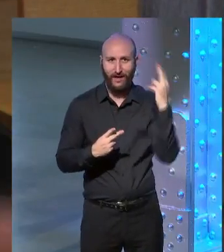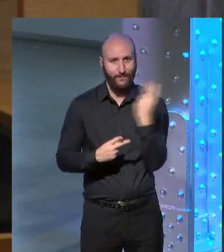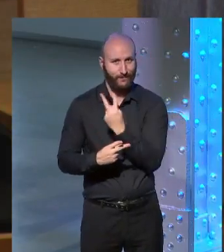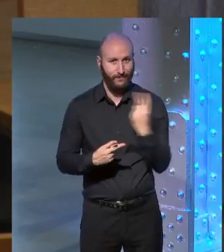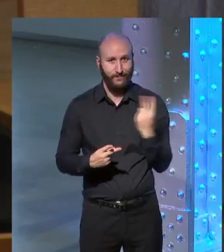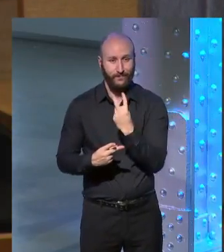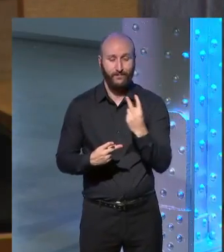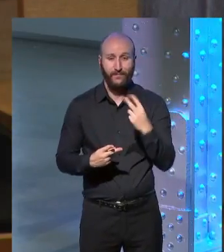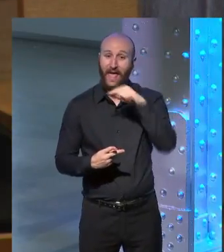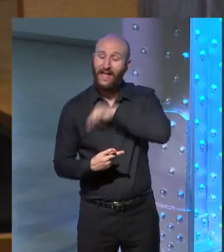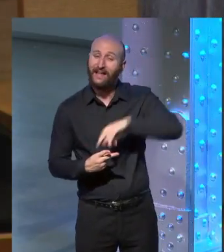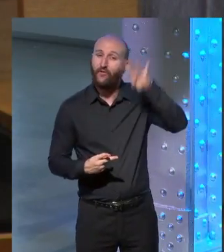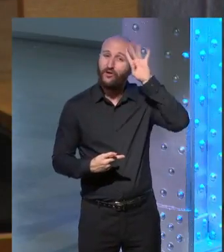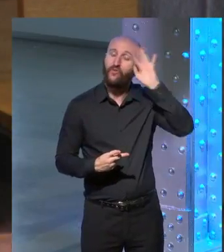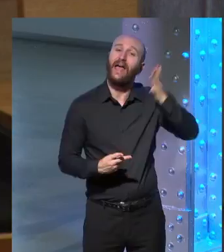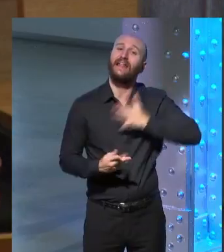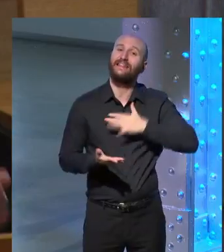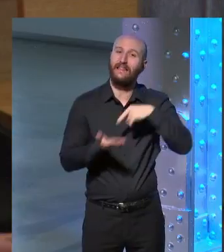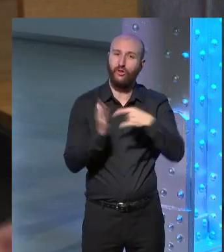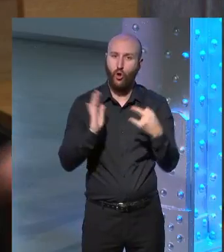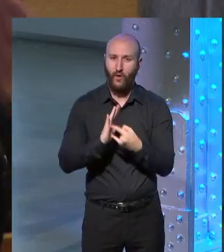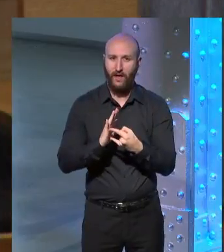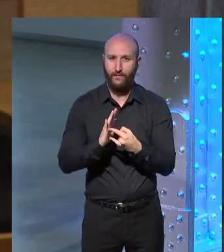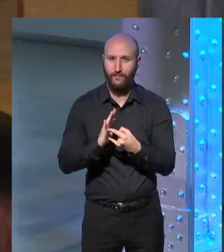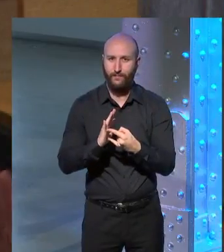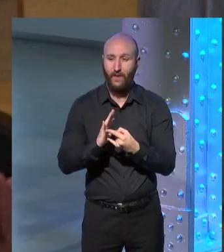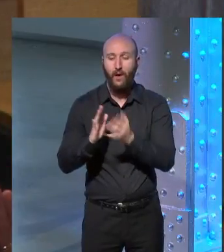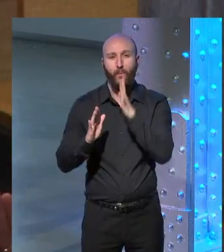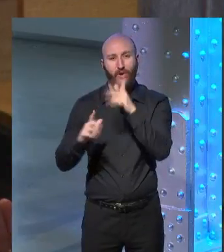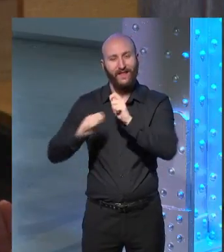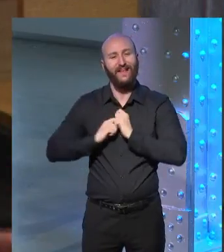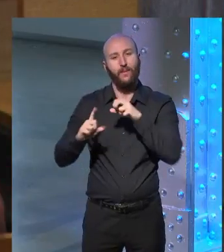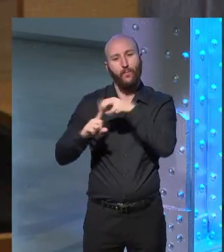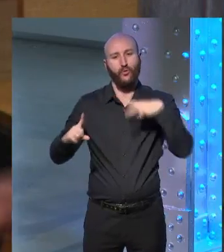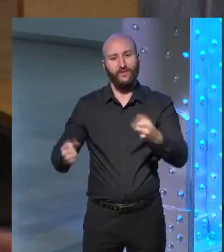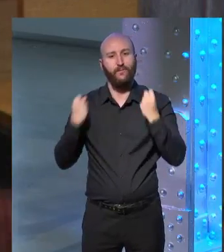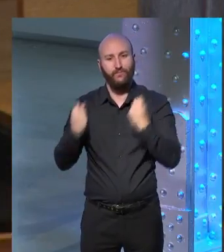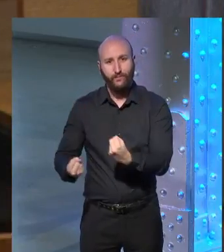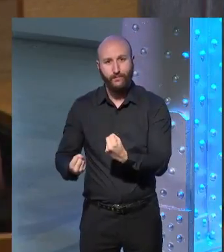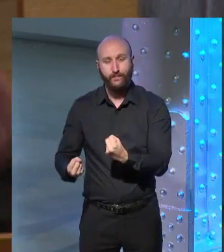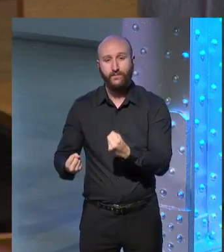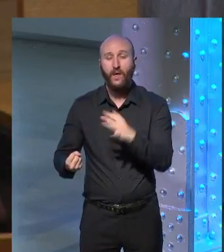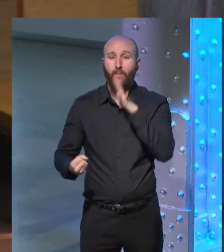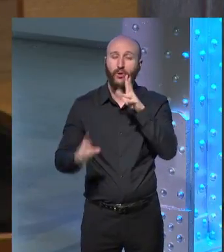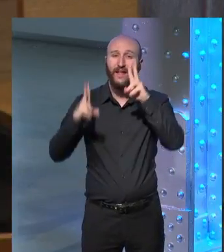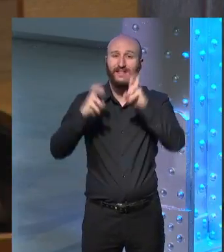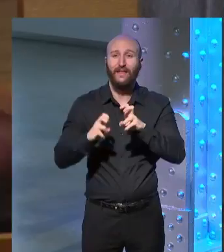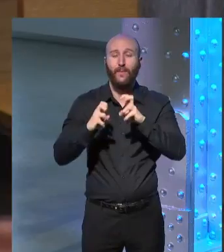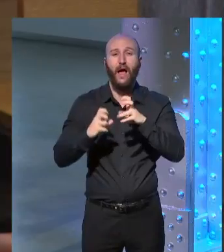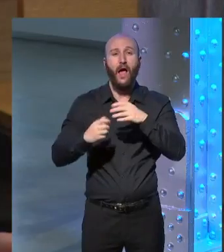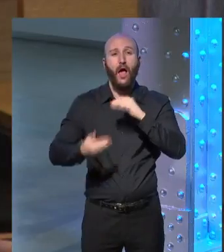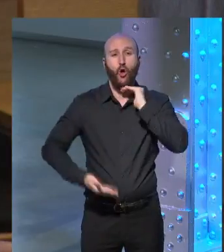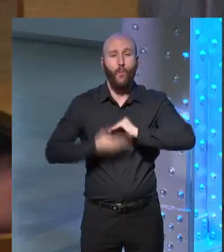de la tecnología. ¿Por qué? Porque te da esa perspectiva crítica. Desde el marco de la competencia digital